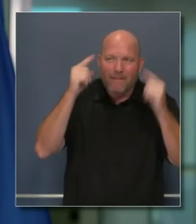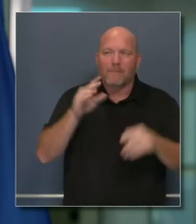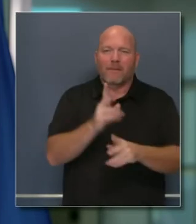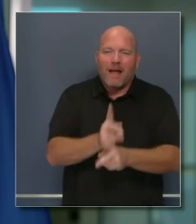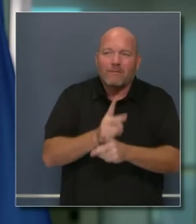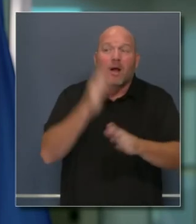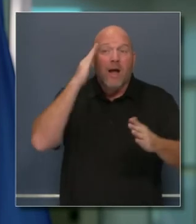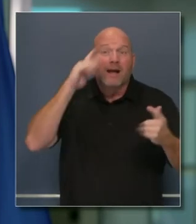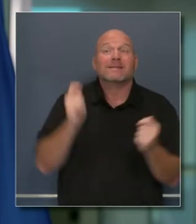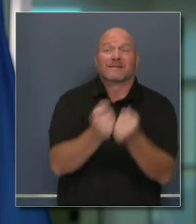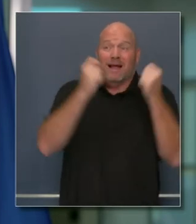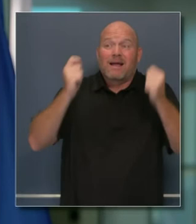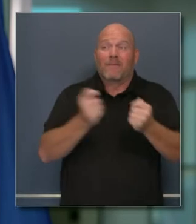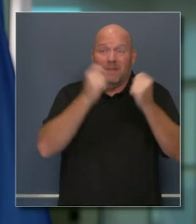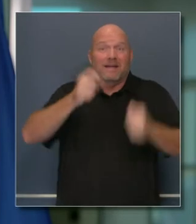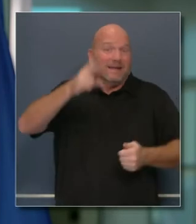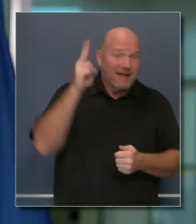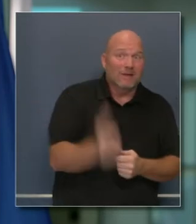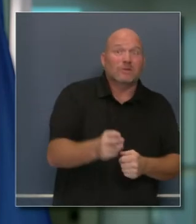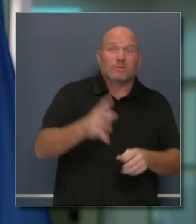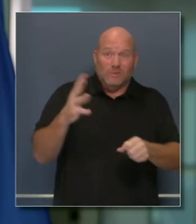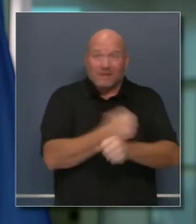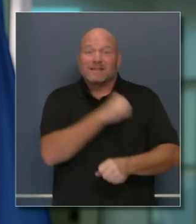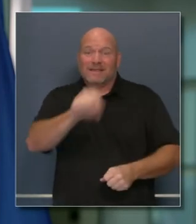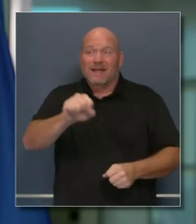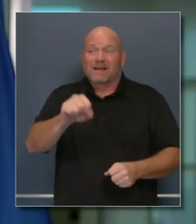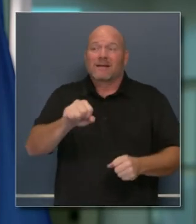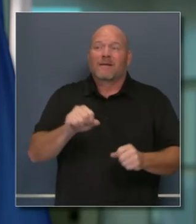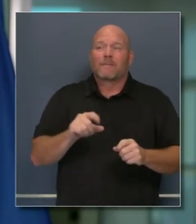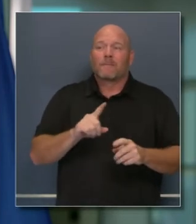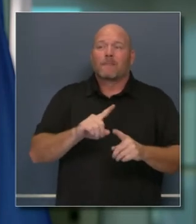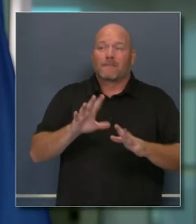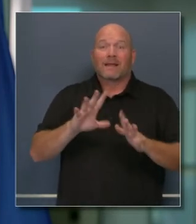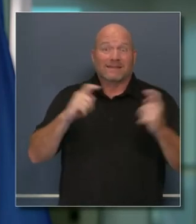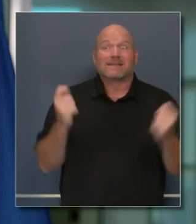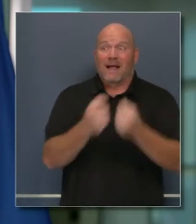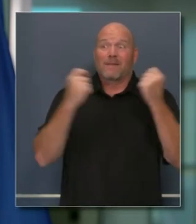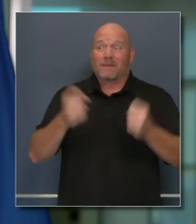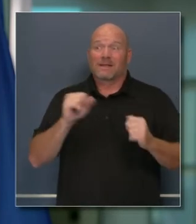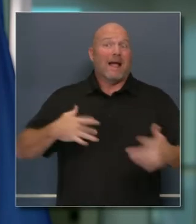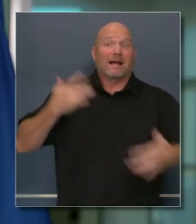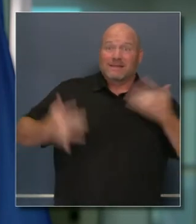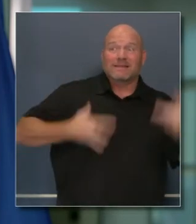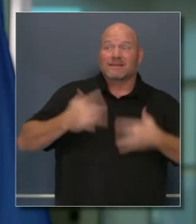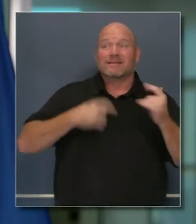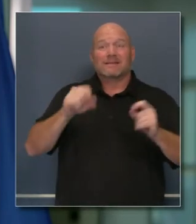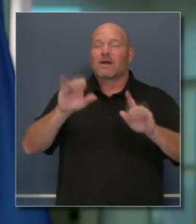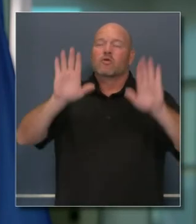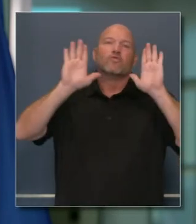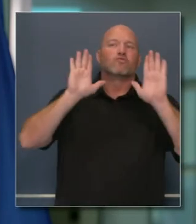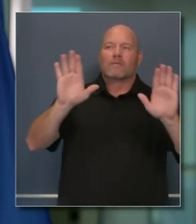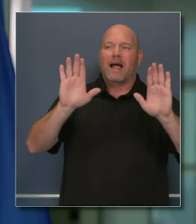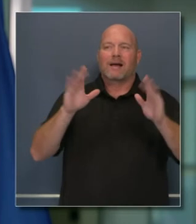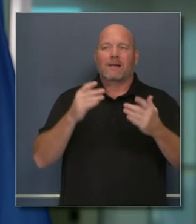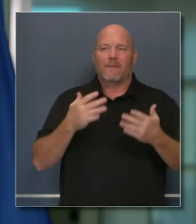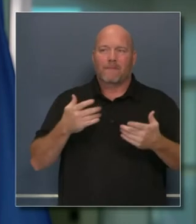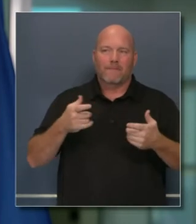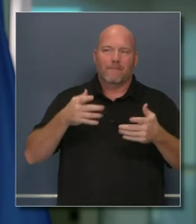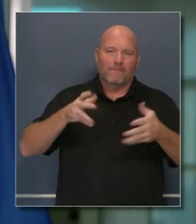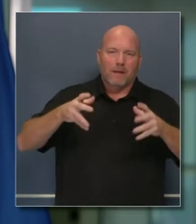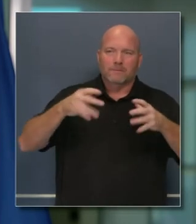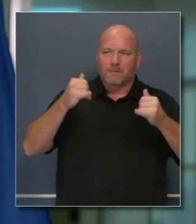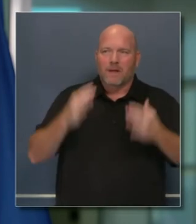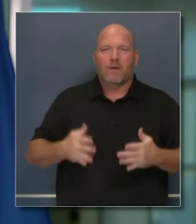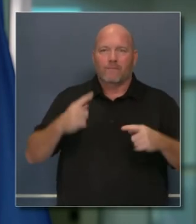que celebran esta victoria histórica y que celebran a uno de los jugadores